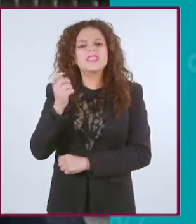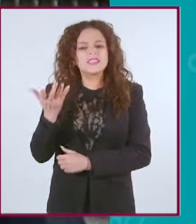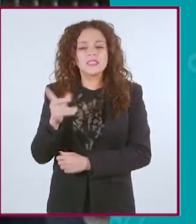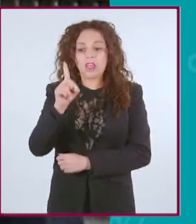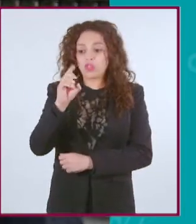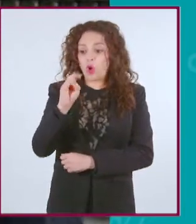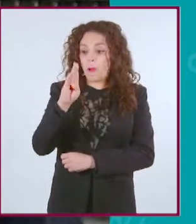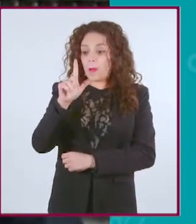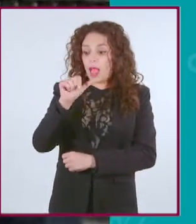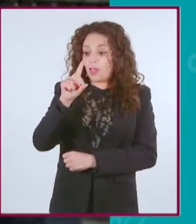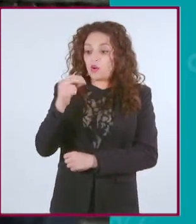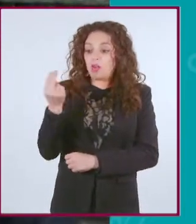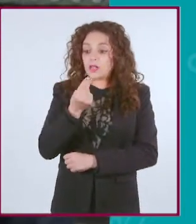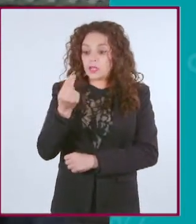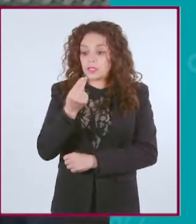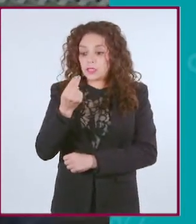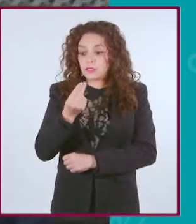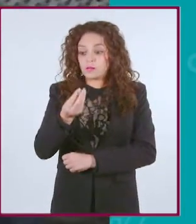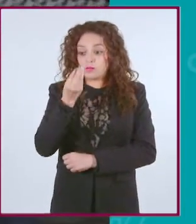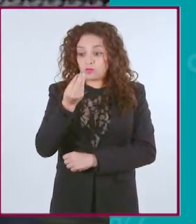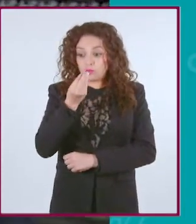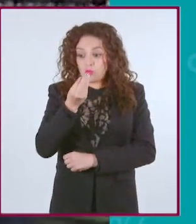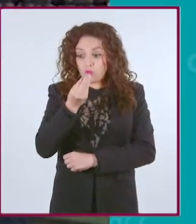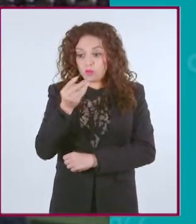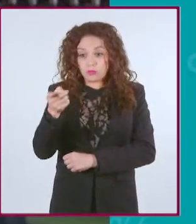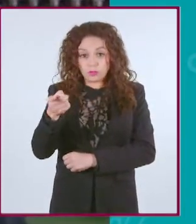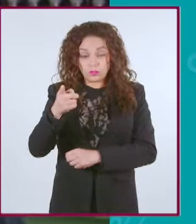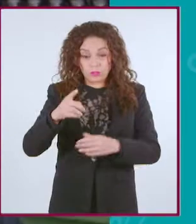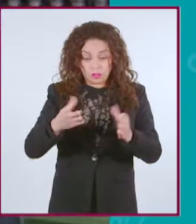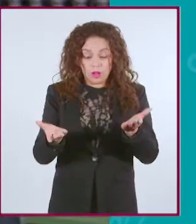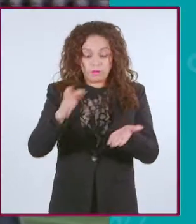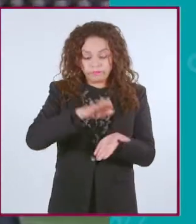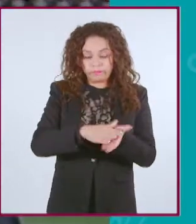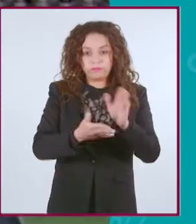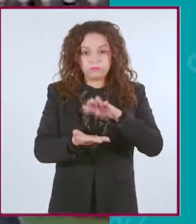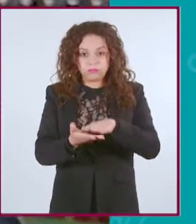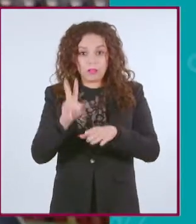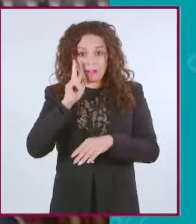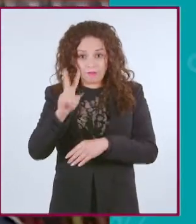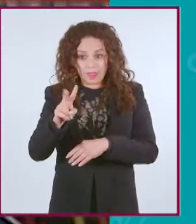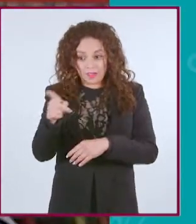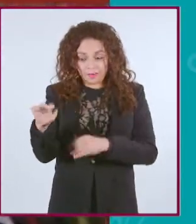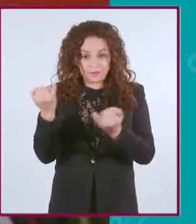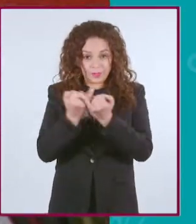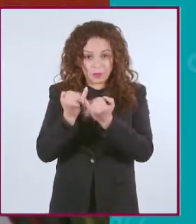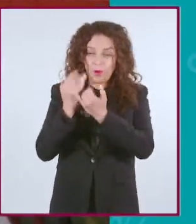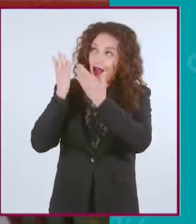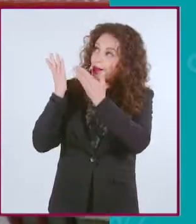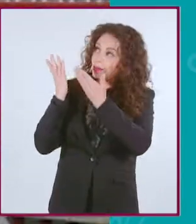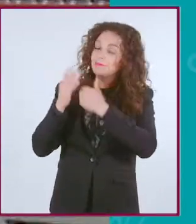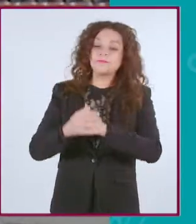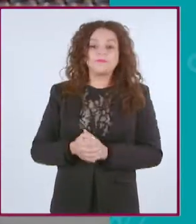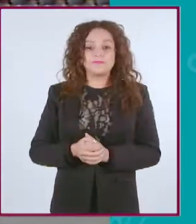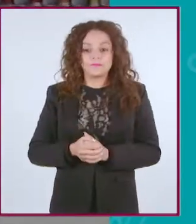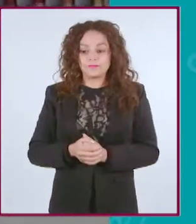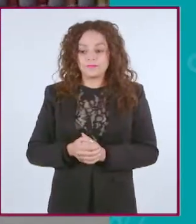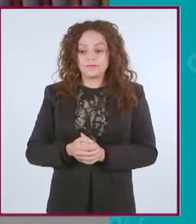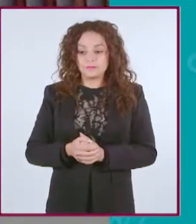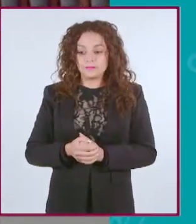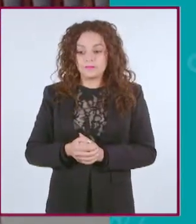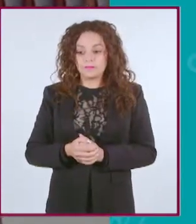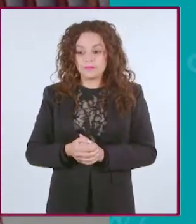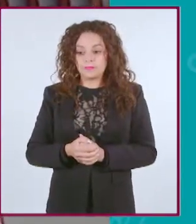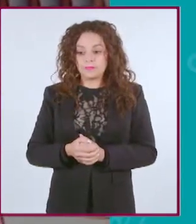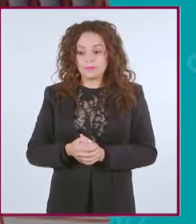juntar varias mechas de hilo y irlas doblando y entrelazando, doblando y